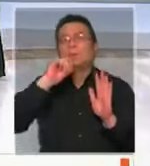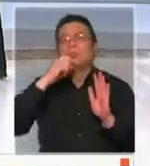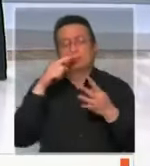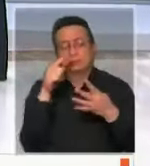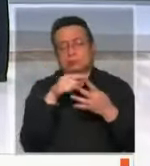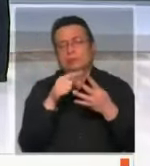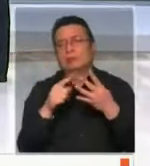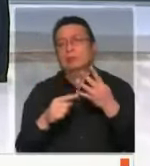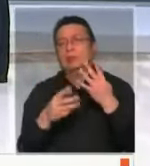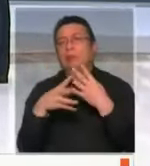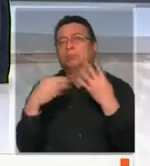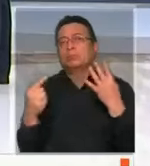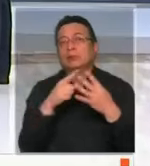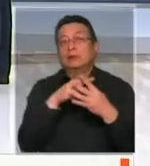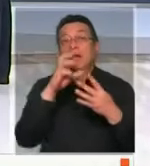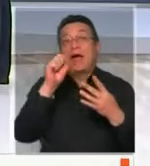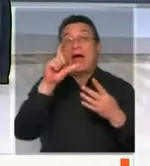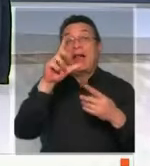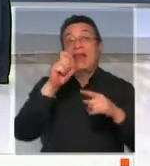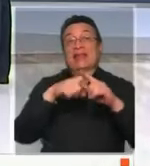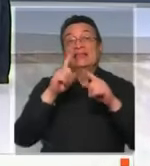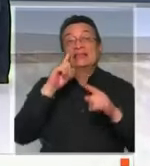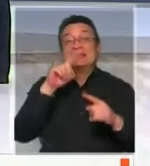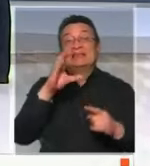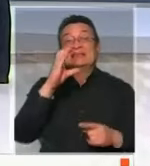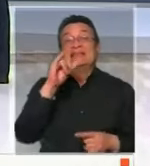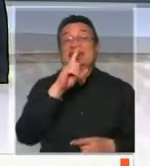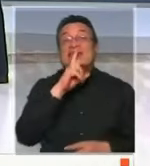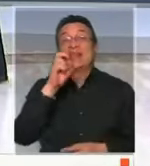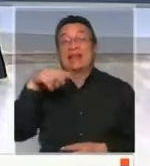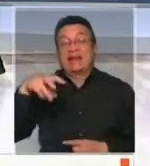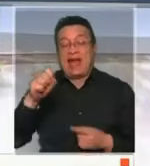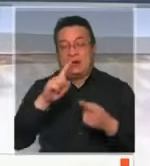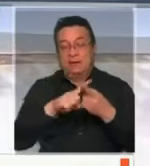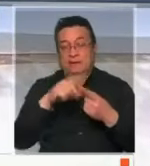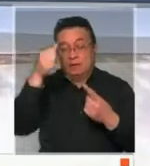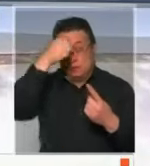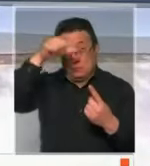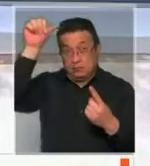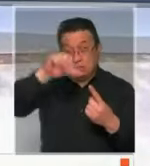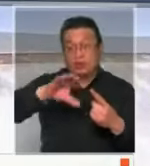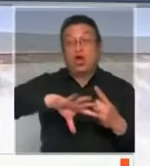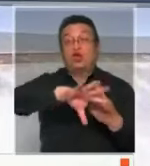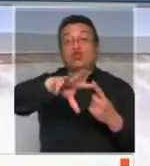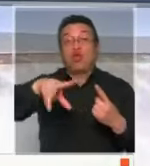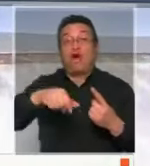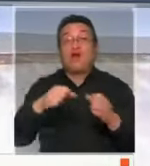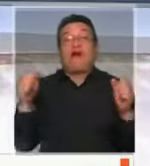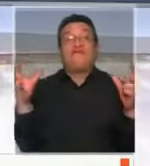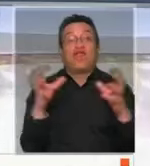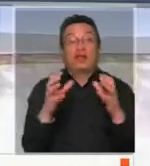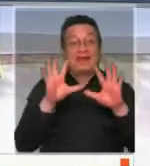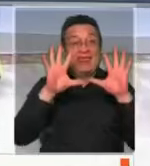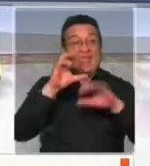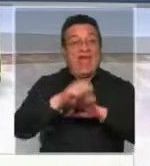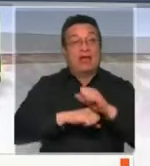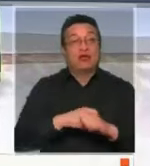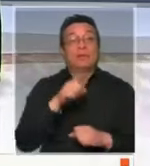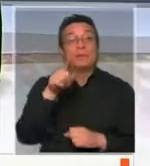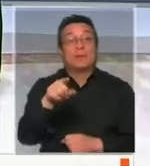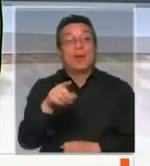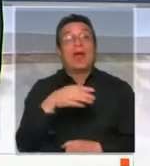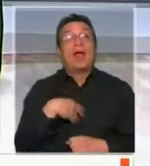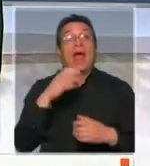hablando, de qué se trata. Alexis Humberto Cisterna Troncoso, condenado por robo con violencia a 10 años. Carlos